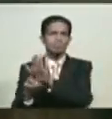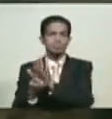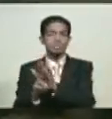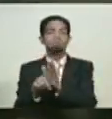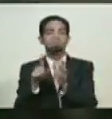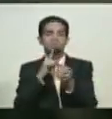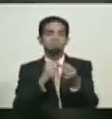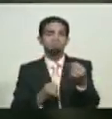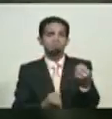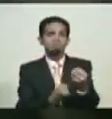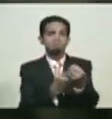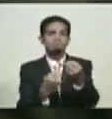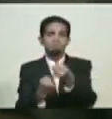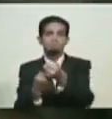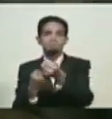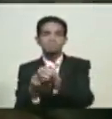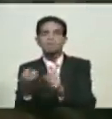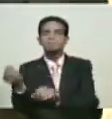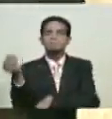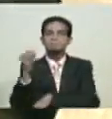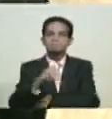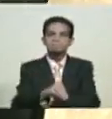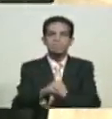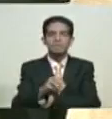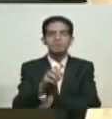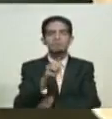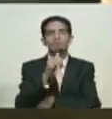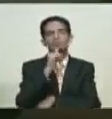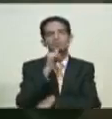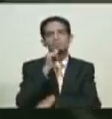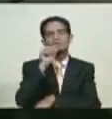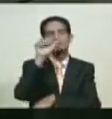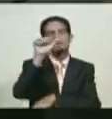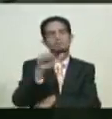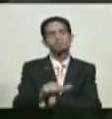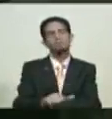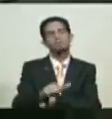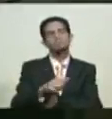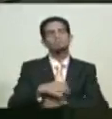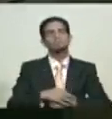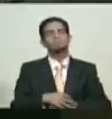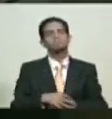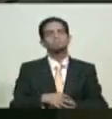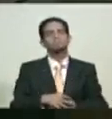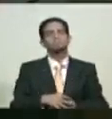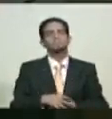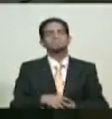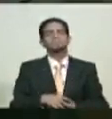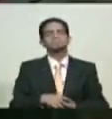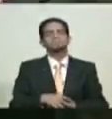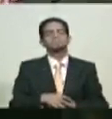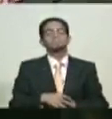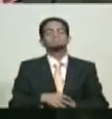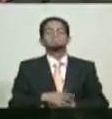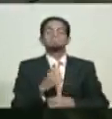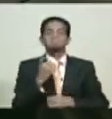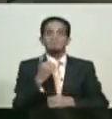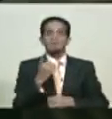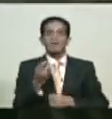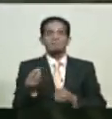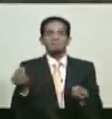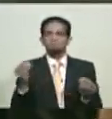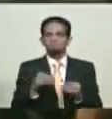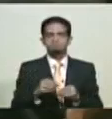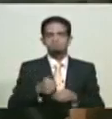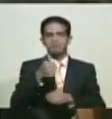aportes significativos a lo cual estarán pendientes otras reuniones en el marco del diálogo por la paz y